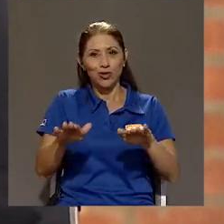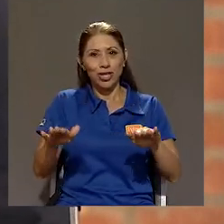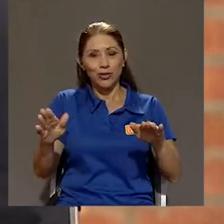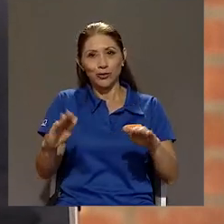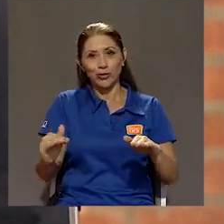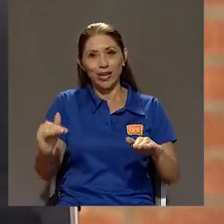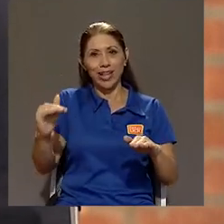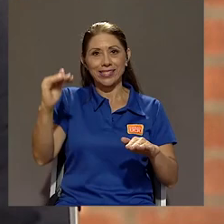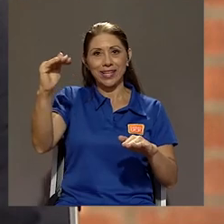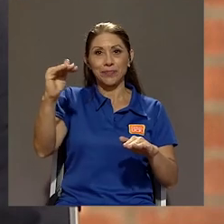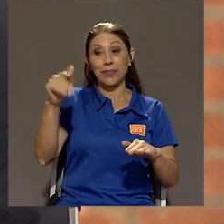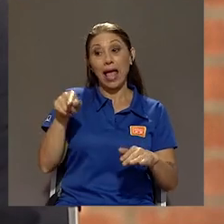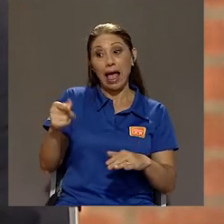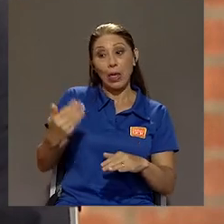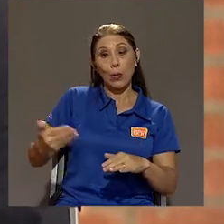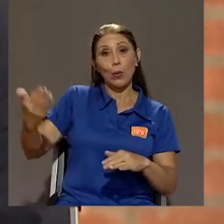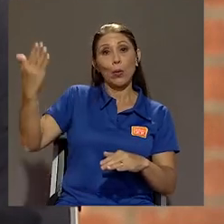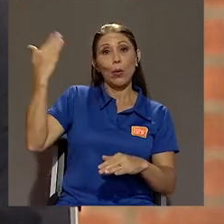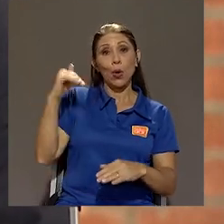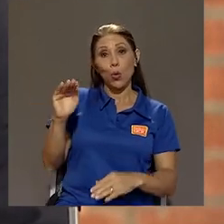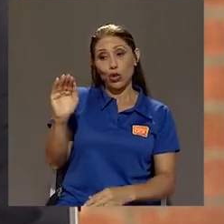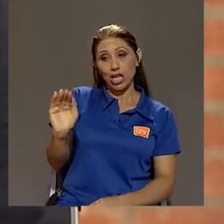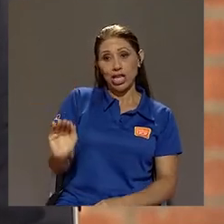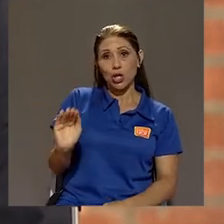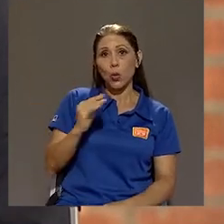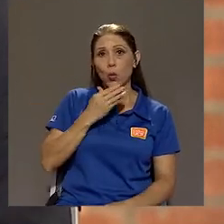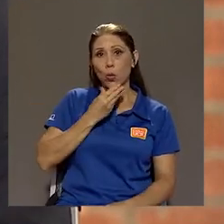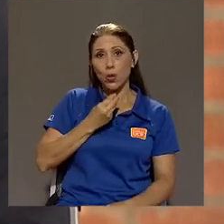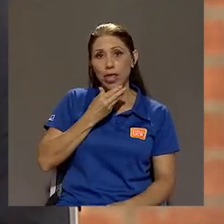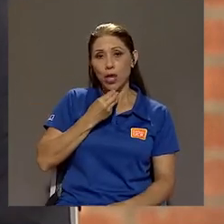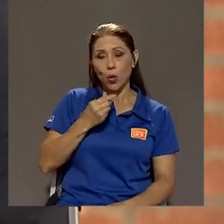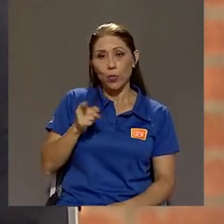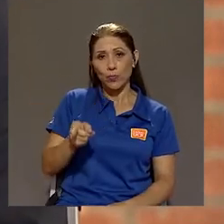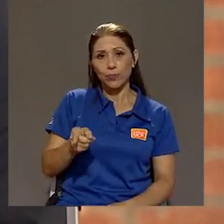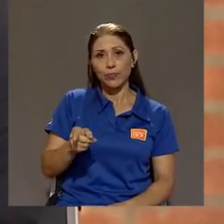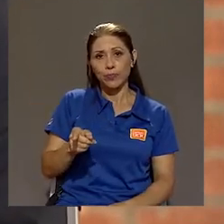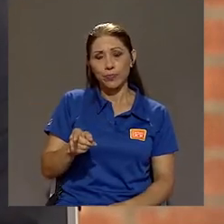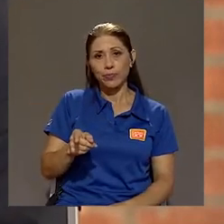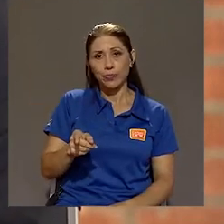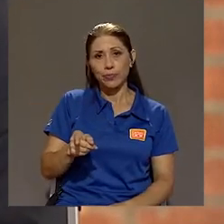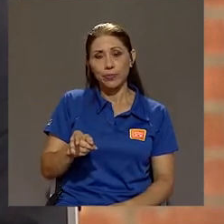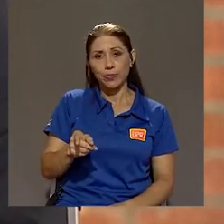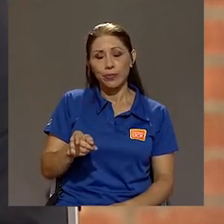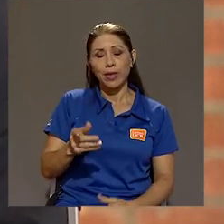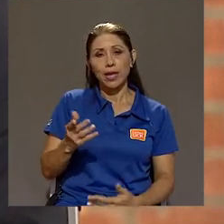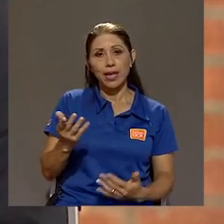crecen, un niño judío, que